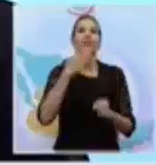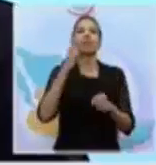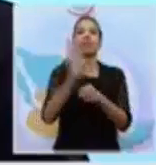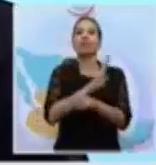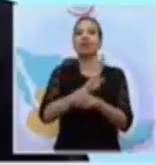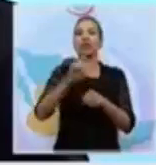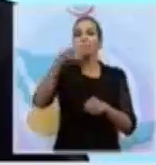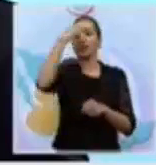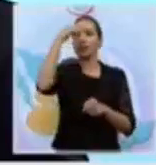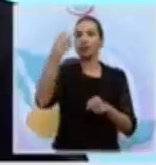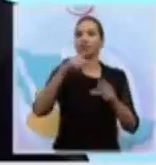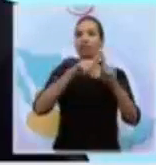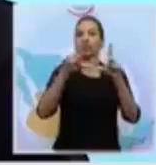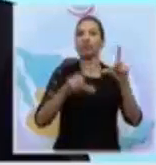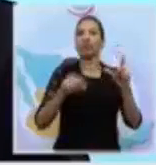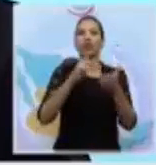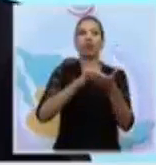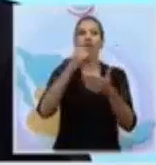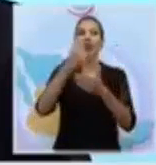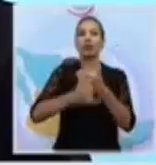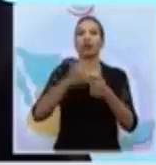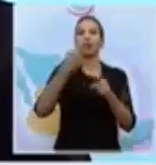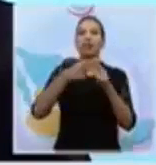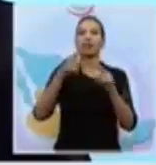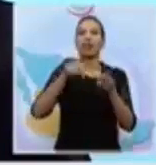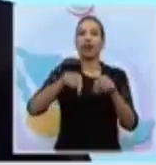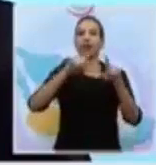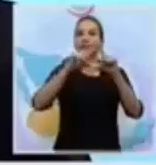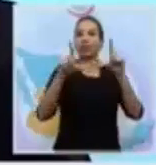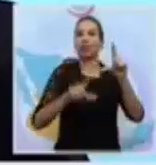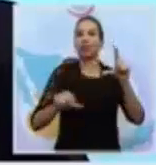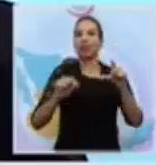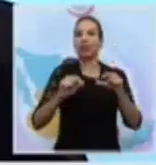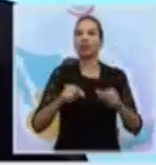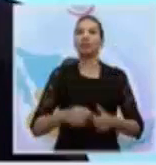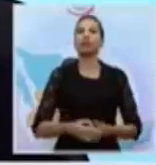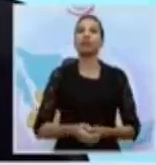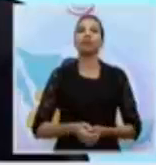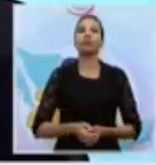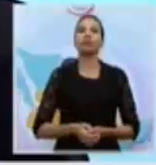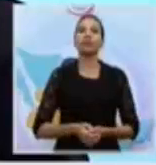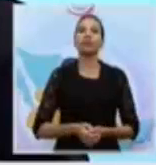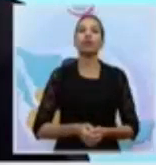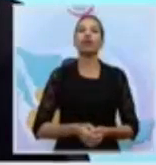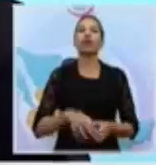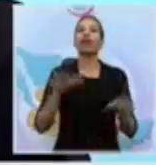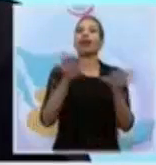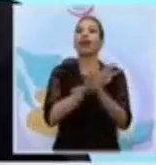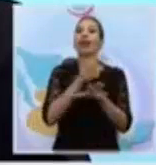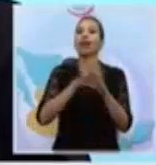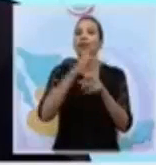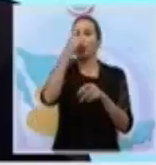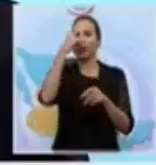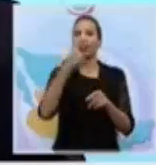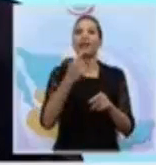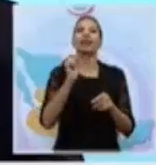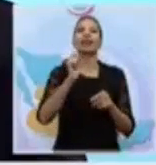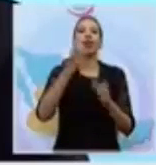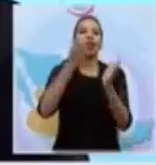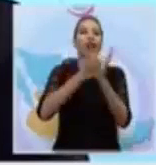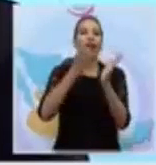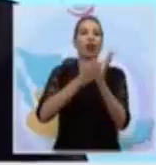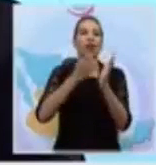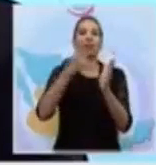México. Una propuesta de proyecto de nación desde la izquierda. Si bien la reforma neoliberal en lo económico comenzó